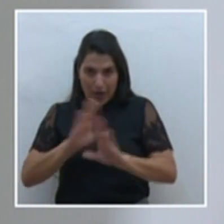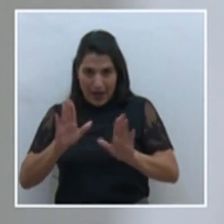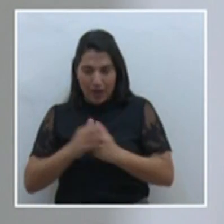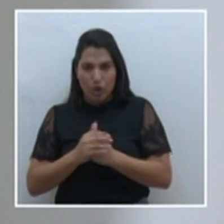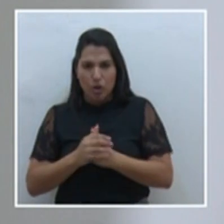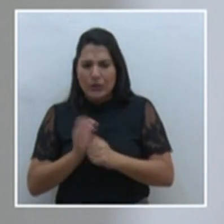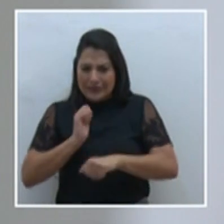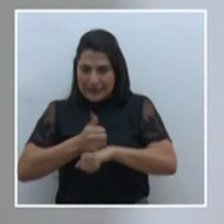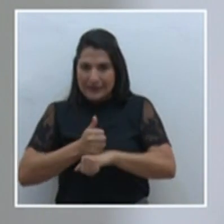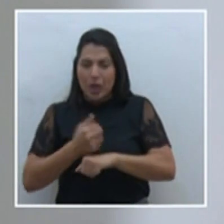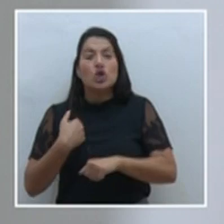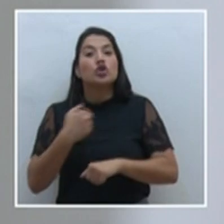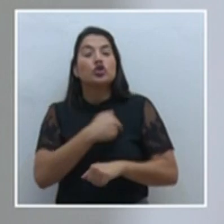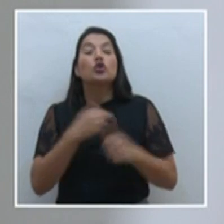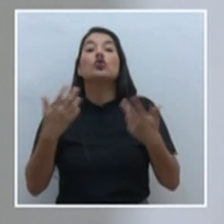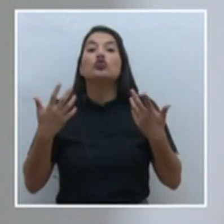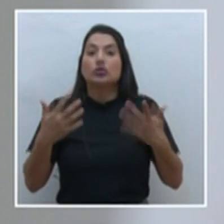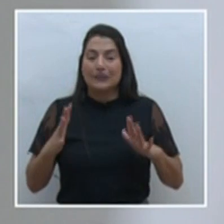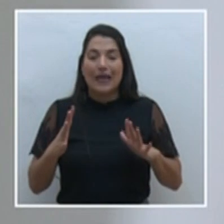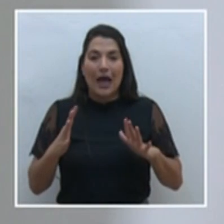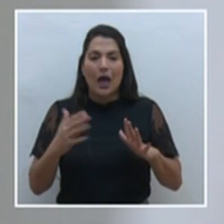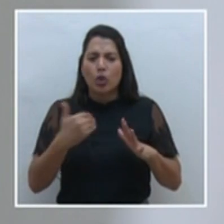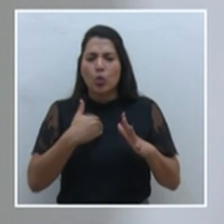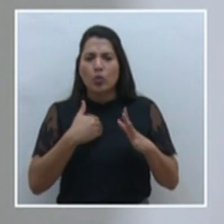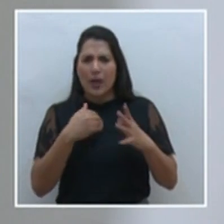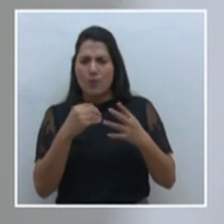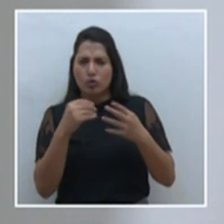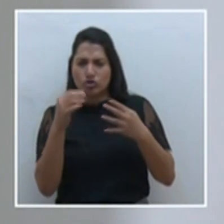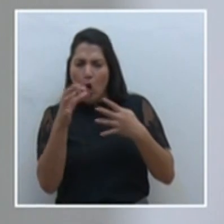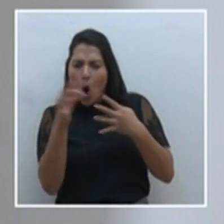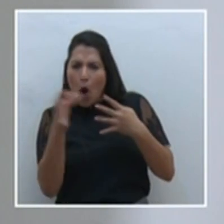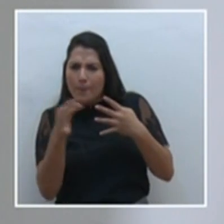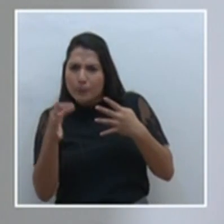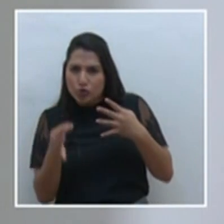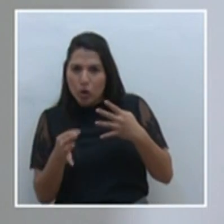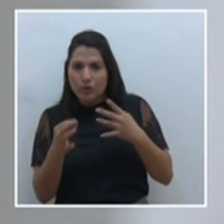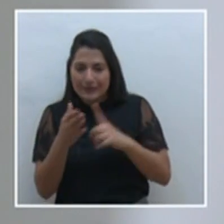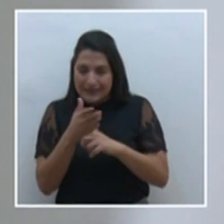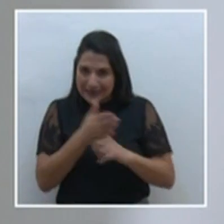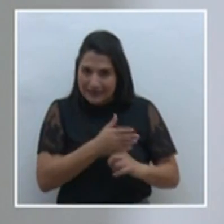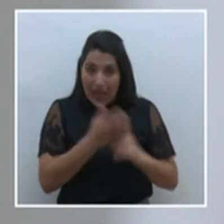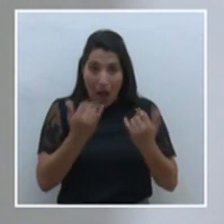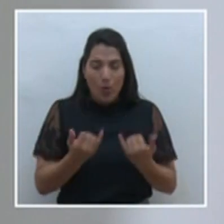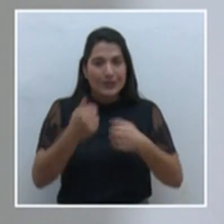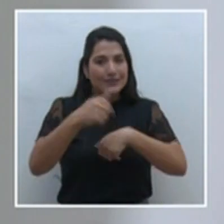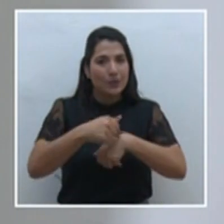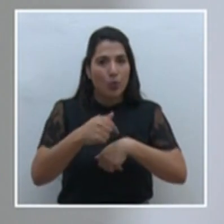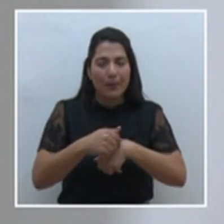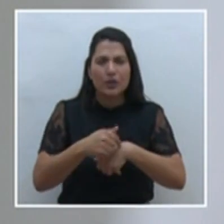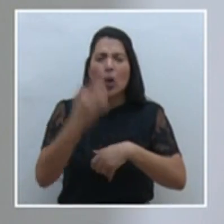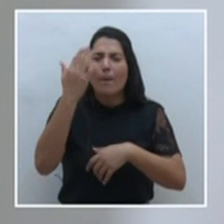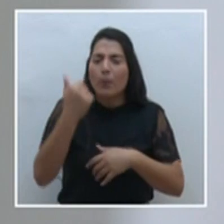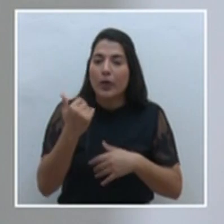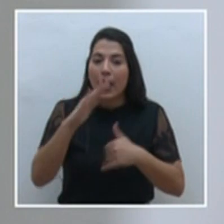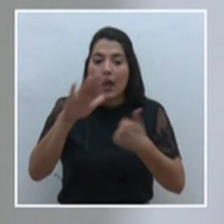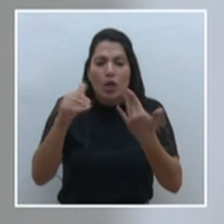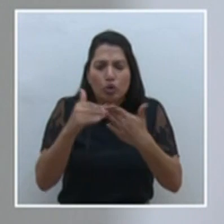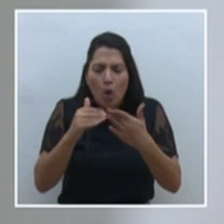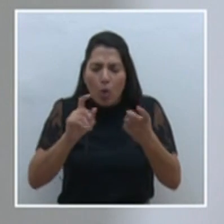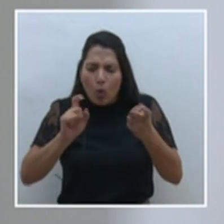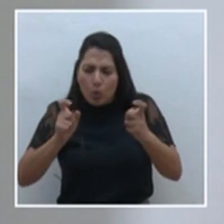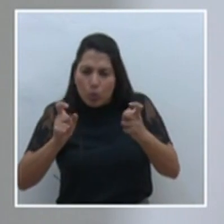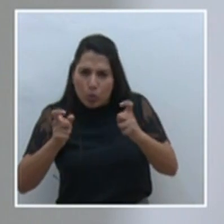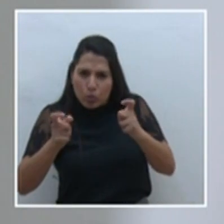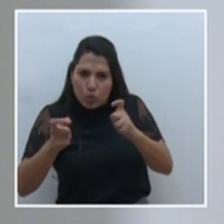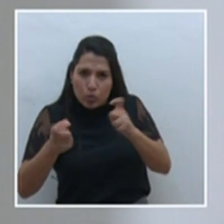ya posibilidades justamente y tenemos alternativas de aislamiento en ese momento, pues obviamente todo se va acomodando y ampliando